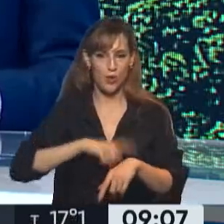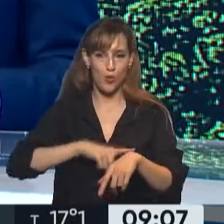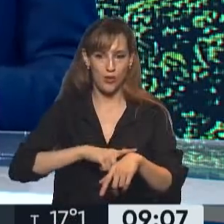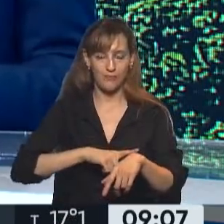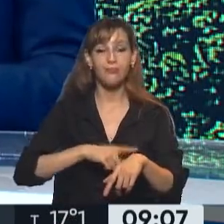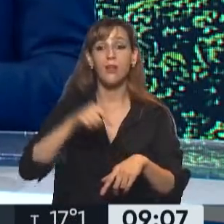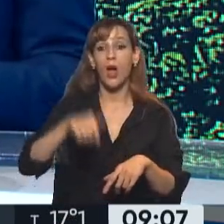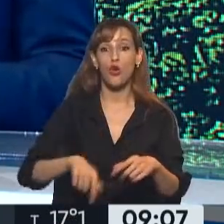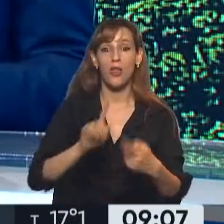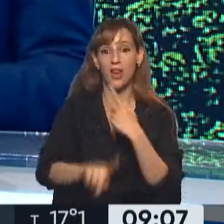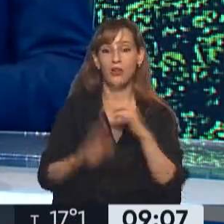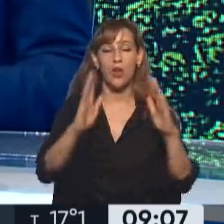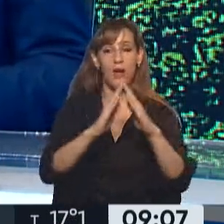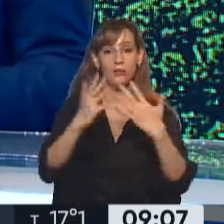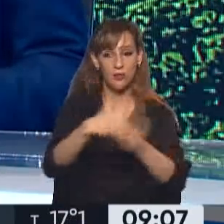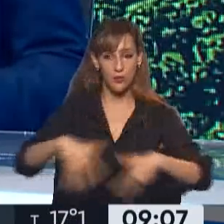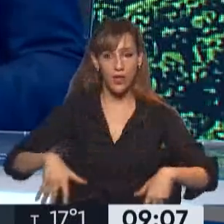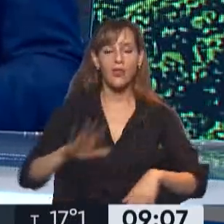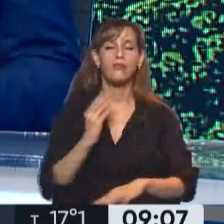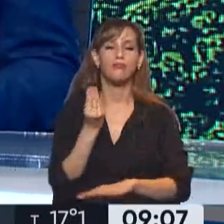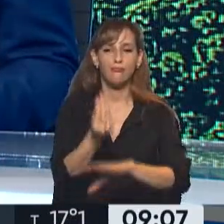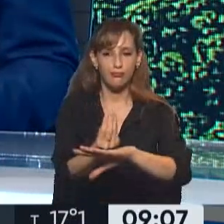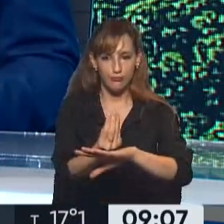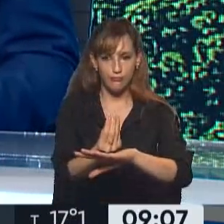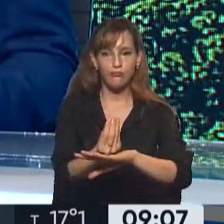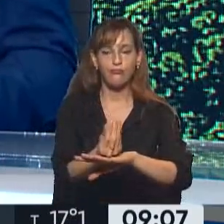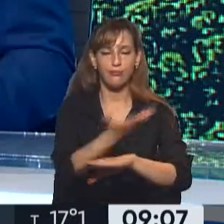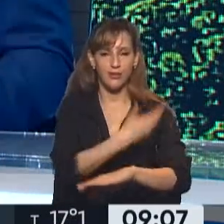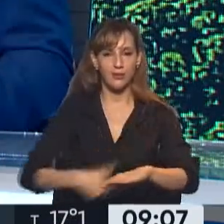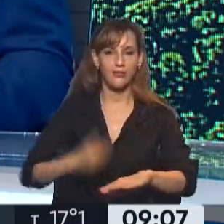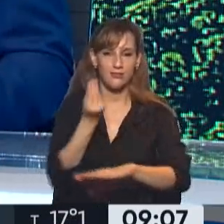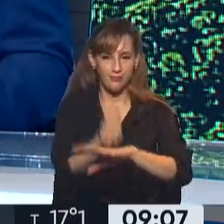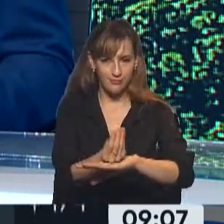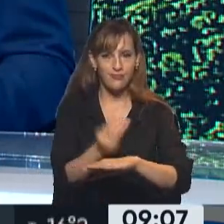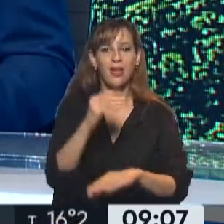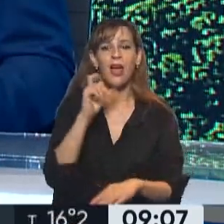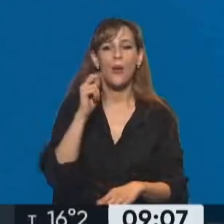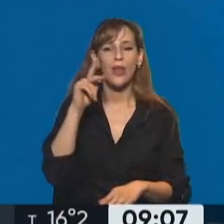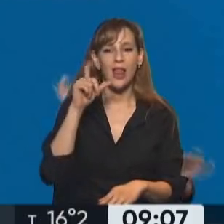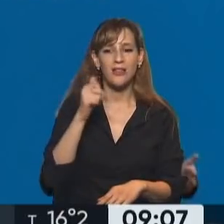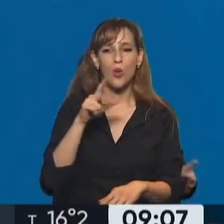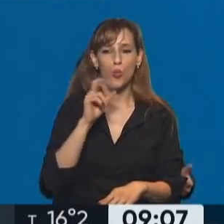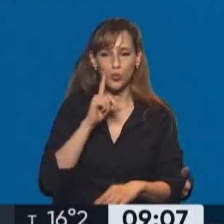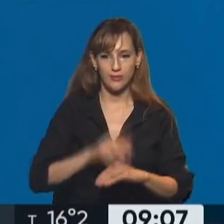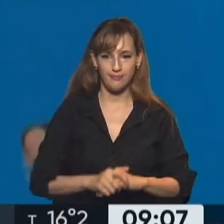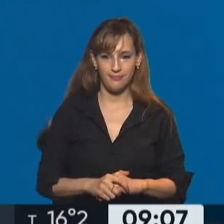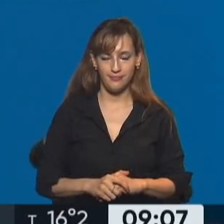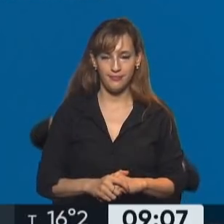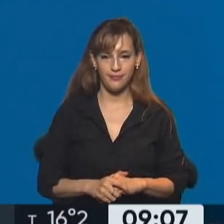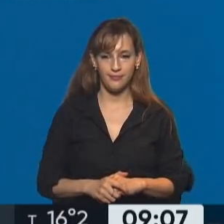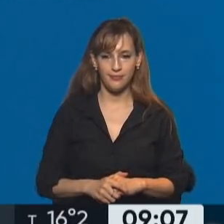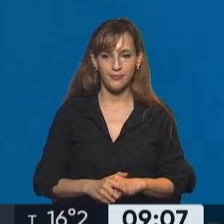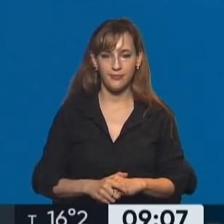Nos vamos urgente a Casa de Gobierno, conferencia de prensa de la portavoz del Gobierno Nacional, Gabriela Cerruti. Vamos. Hemos tenido